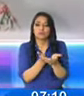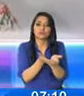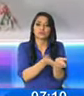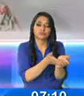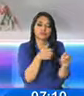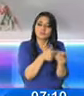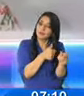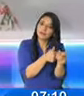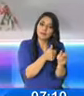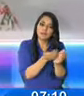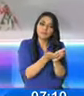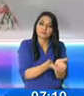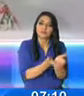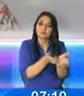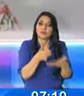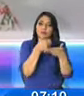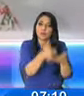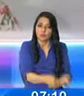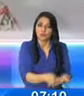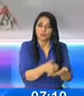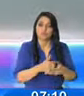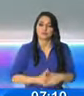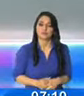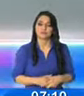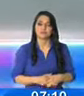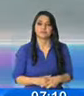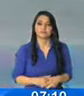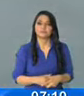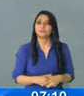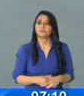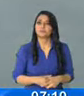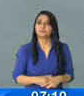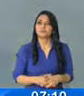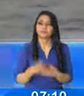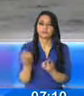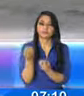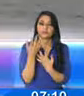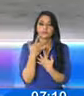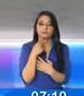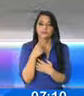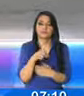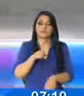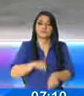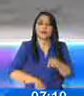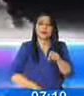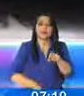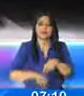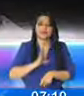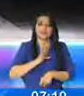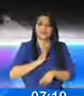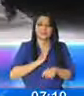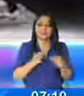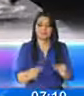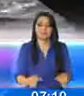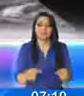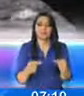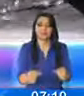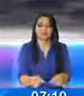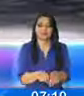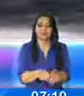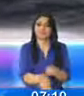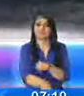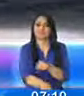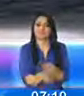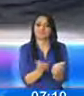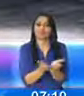encontraba realizando la maniobra de pesca según la información preliminar una falla técnica en el área de máquinas habría originado que la embarcación